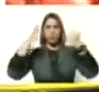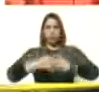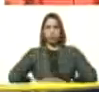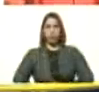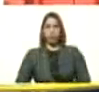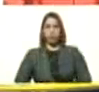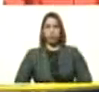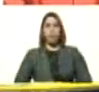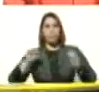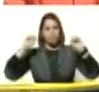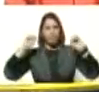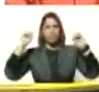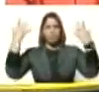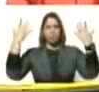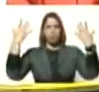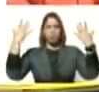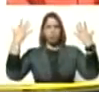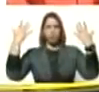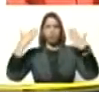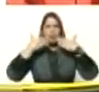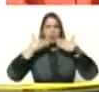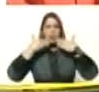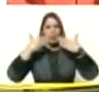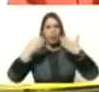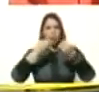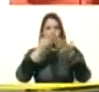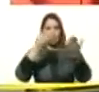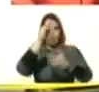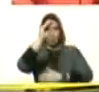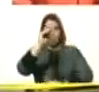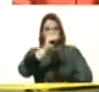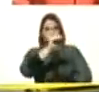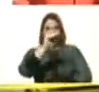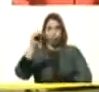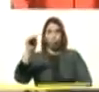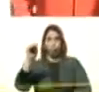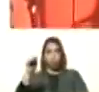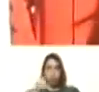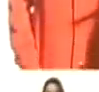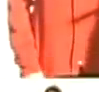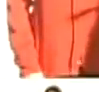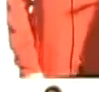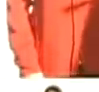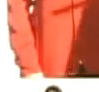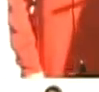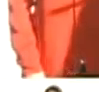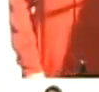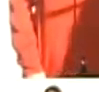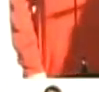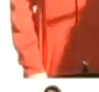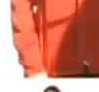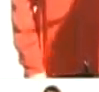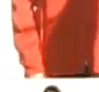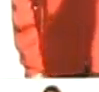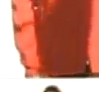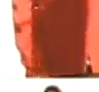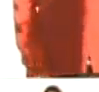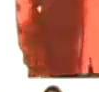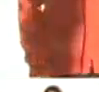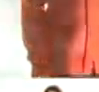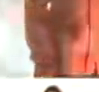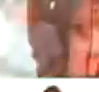Venceremos, venceremos, venceremos. Muchas gracias. Que Dios los bendiga. Los amo mucho. Gracias,